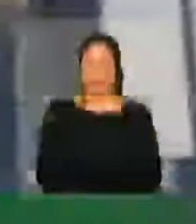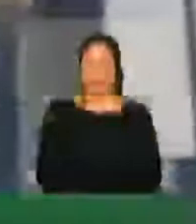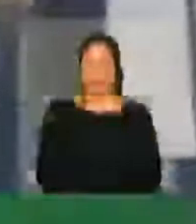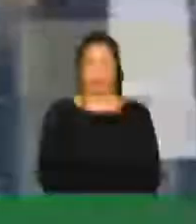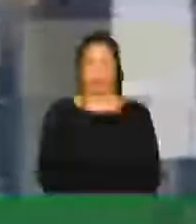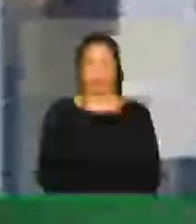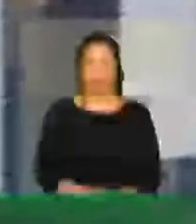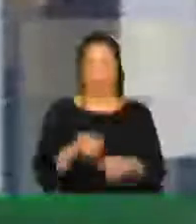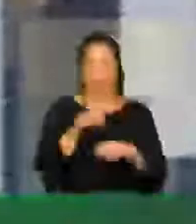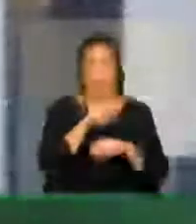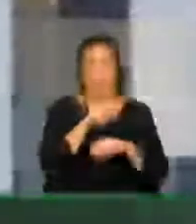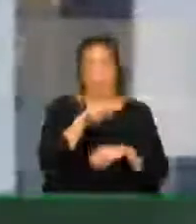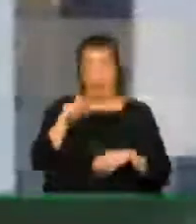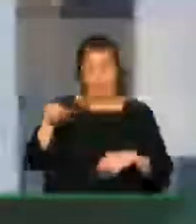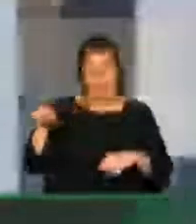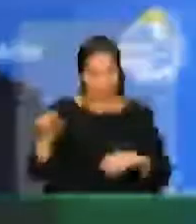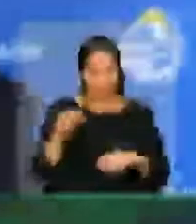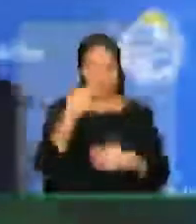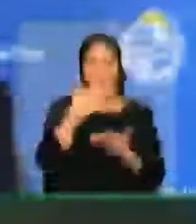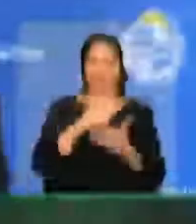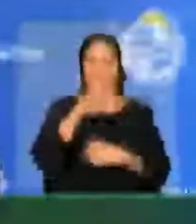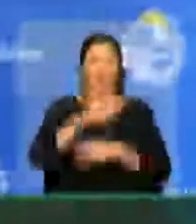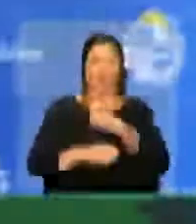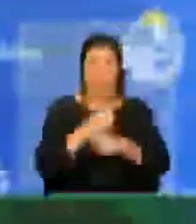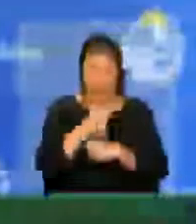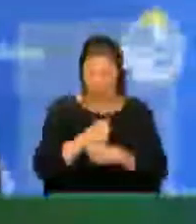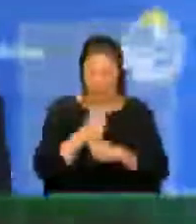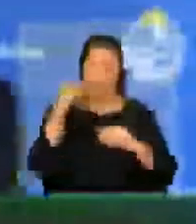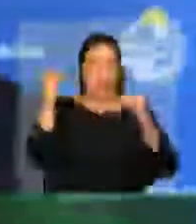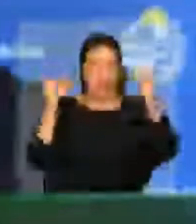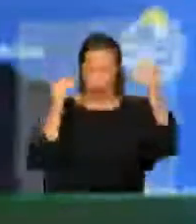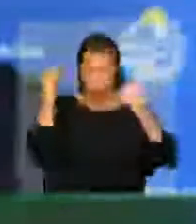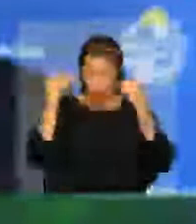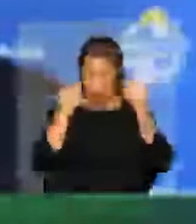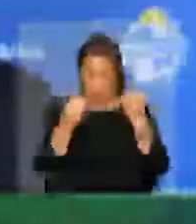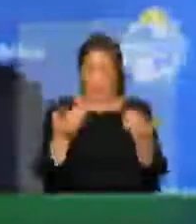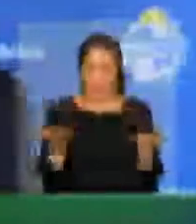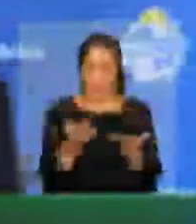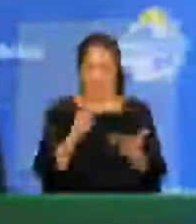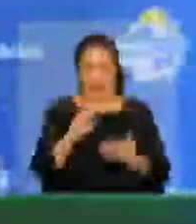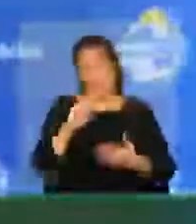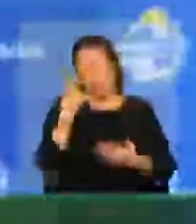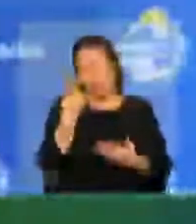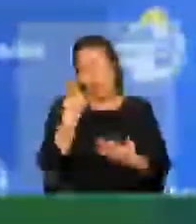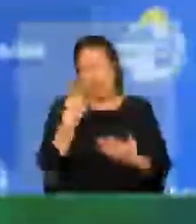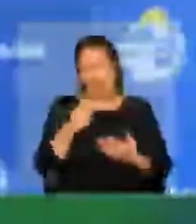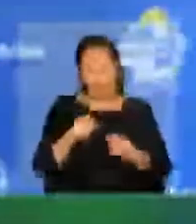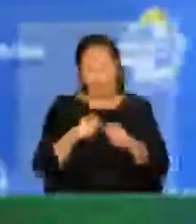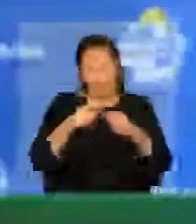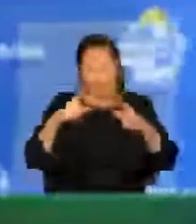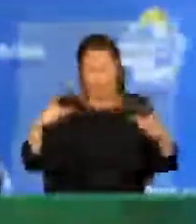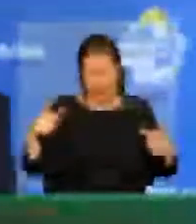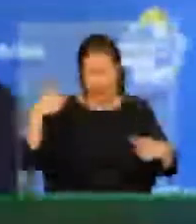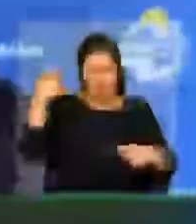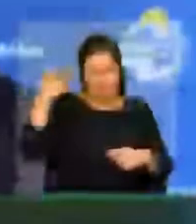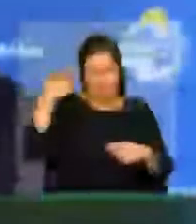Se ha mantenido estable en lo que son los últimos 3 años y que nos preocupa, porque Uruguay tiene una pandemia de suicidios. Y la mejor política